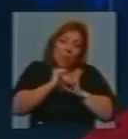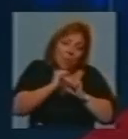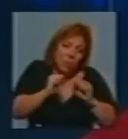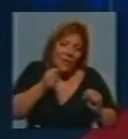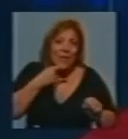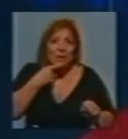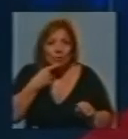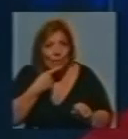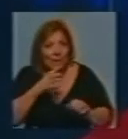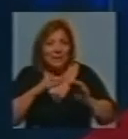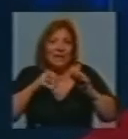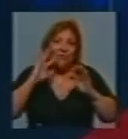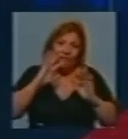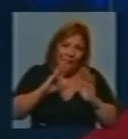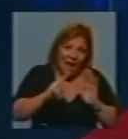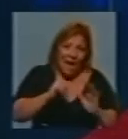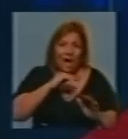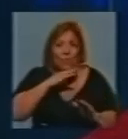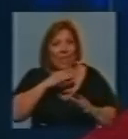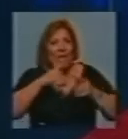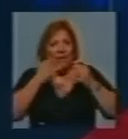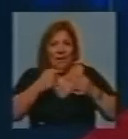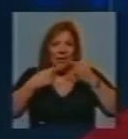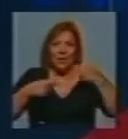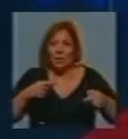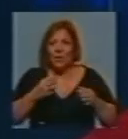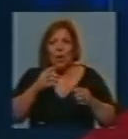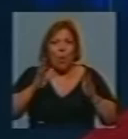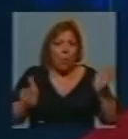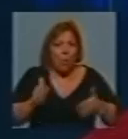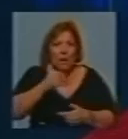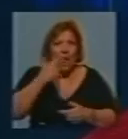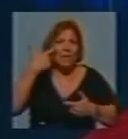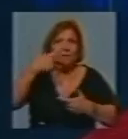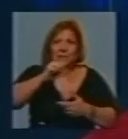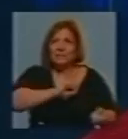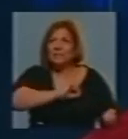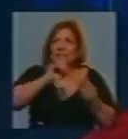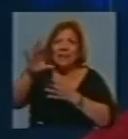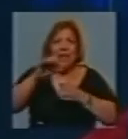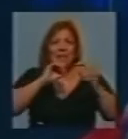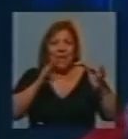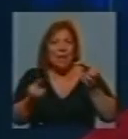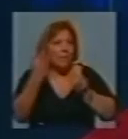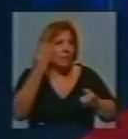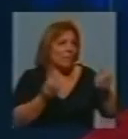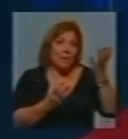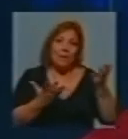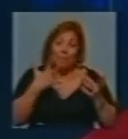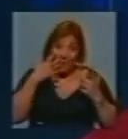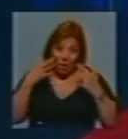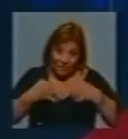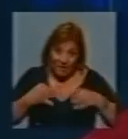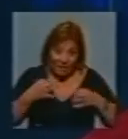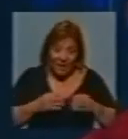haber fraude, siguen apareciendo noticias que nos hablan de nuevas urnas que aparecen, ¿verdad? Pero bueno, realmente